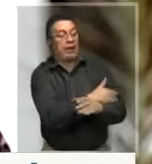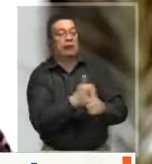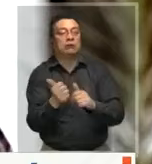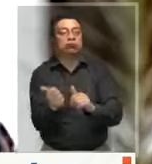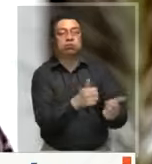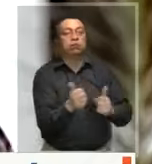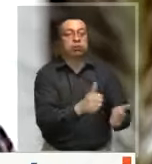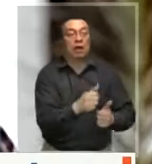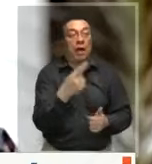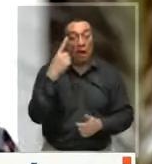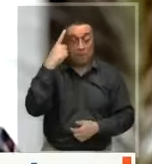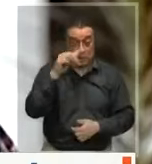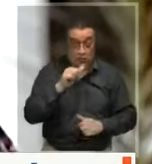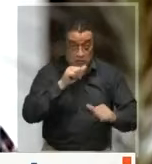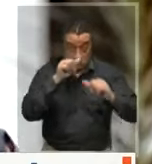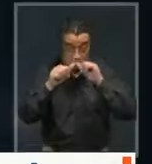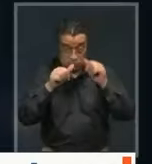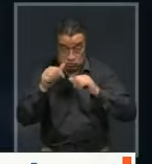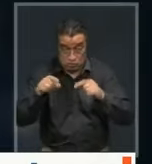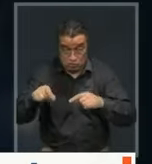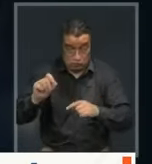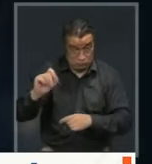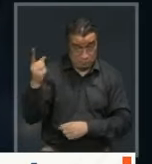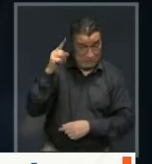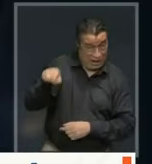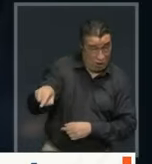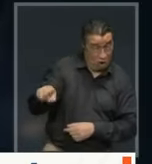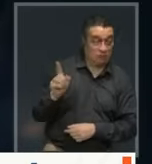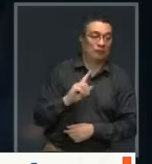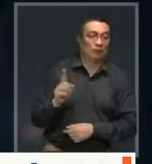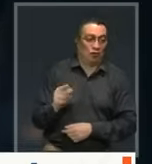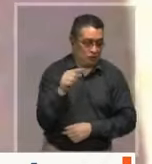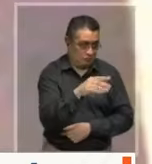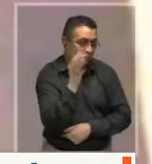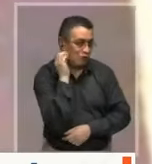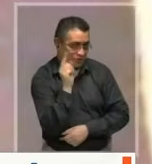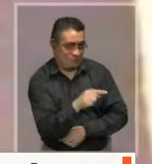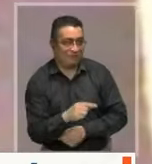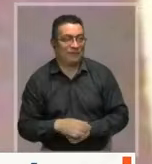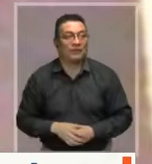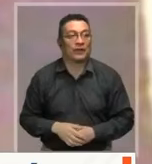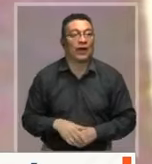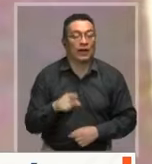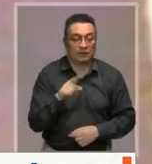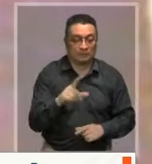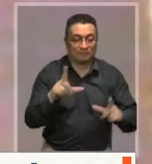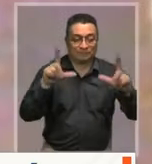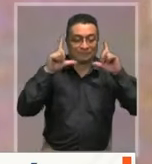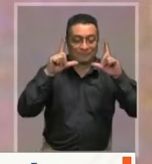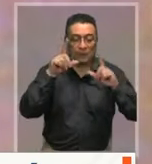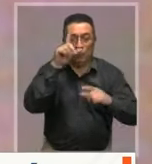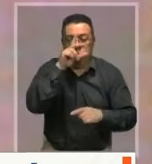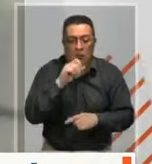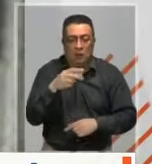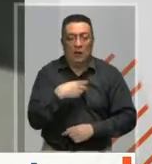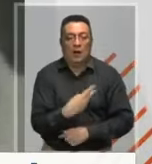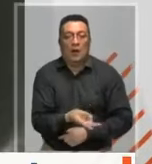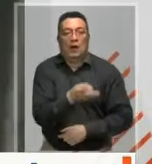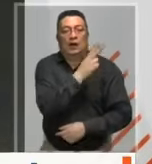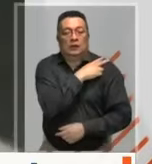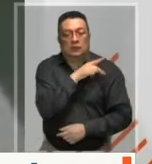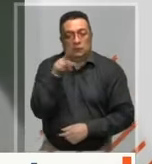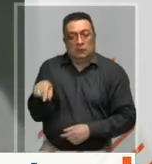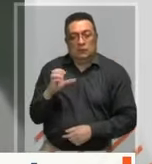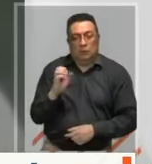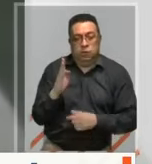eso no quiere decir que el narcotráfico haya nacido con Pablo Escobar. La madrina. Se convirtió en una suerte de madrina de Pablo Escobar. Quizás